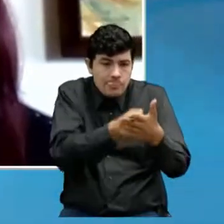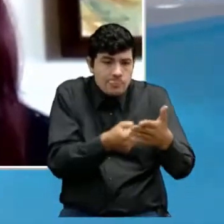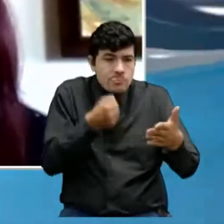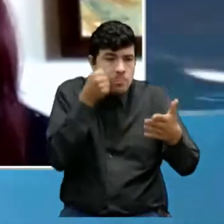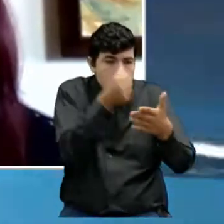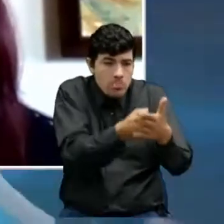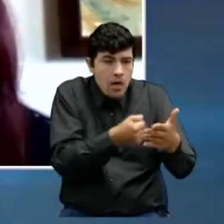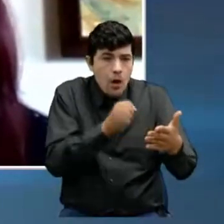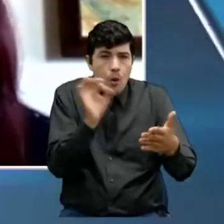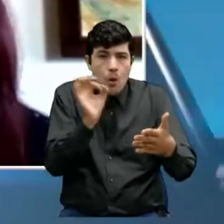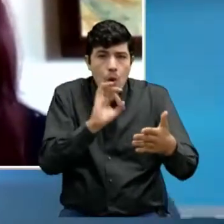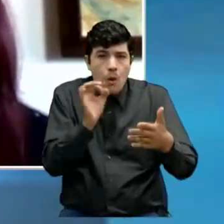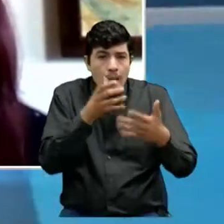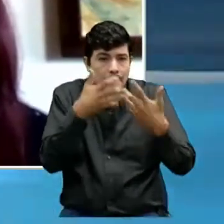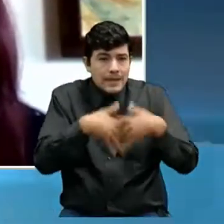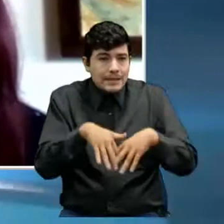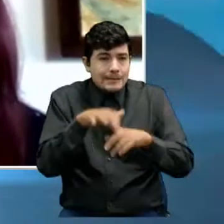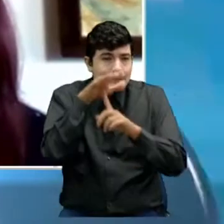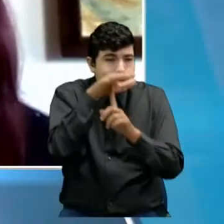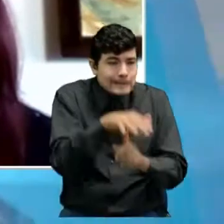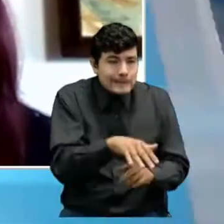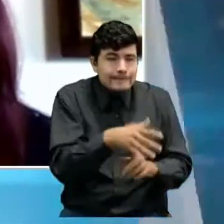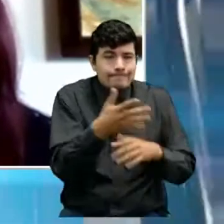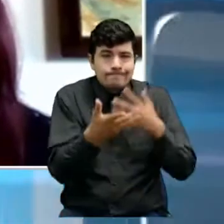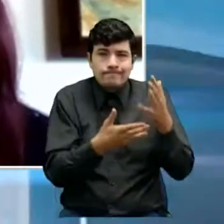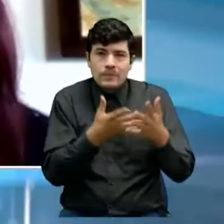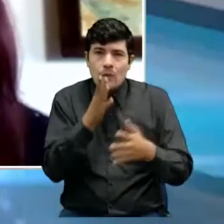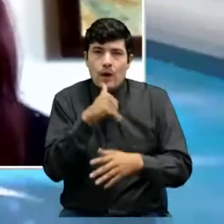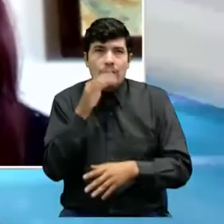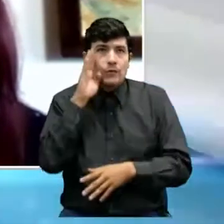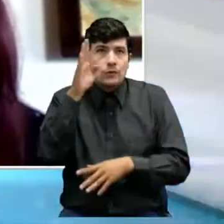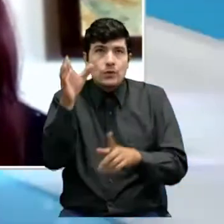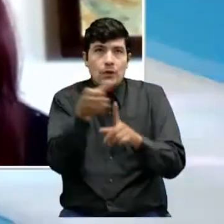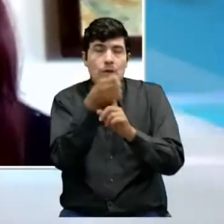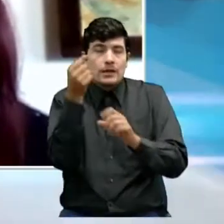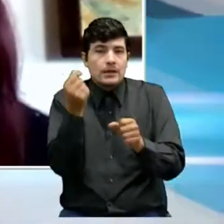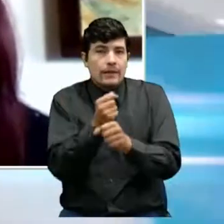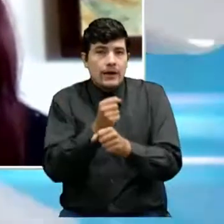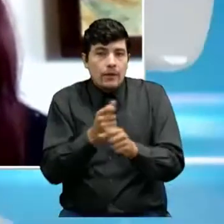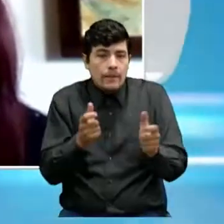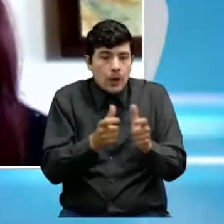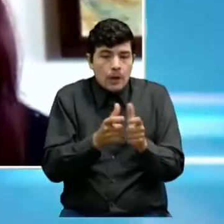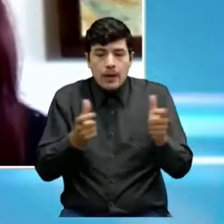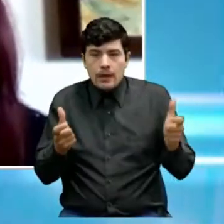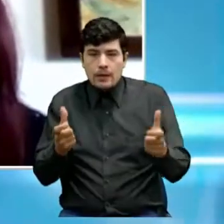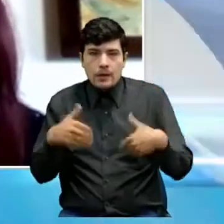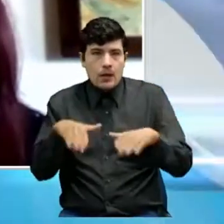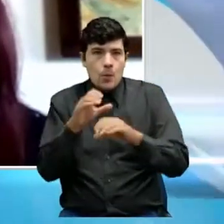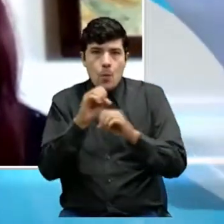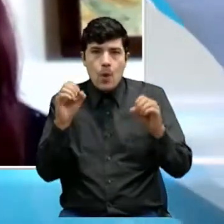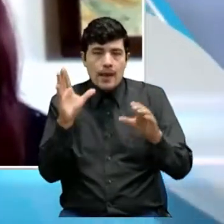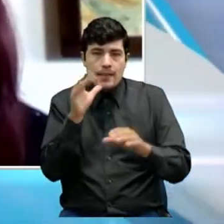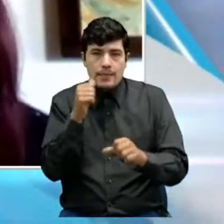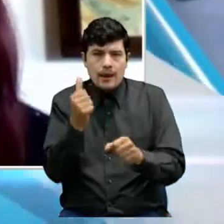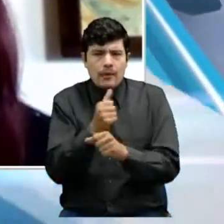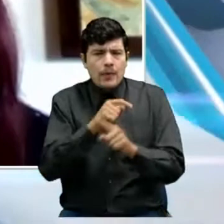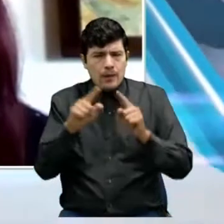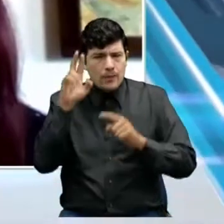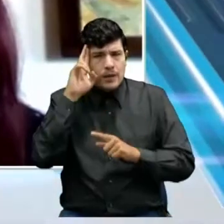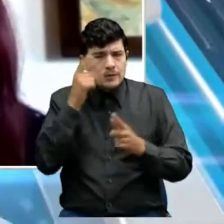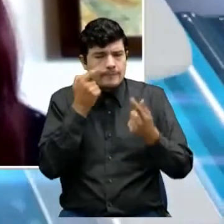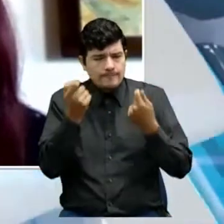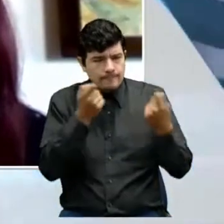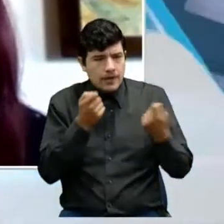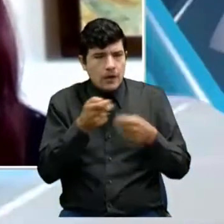y las arrinconamos, pues no va a haber empleo, ni poco ni mucho, de ninguna clase va a haber. Entonces aquí se trata de que